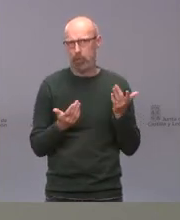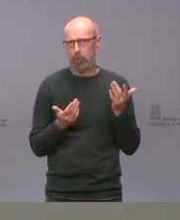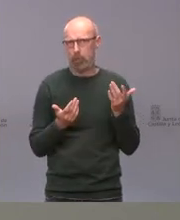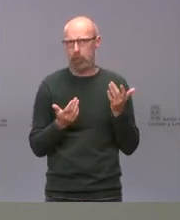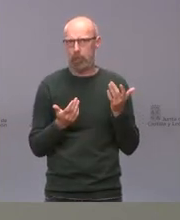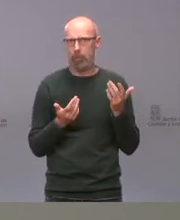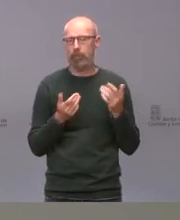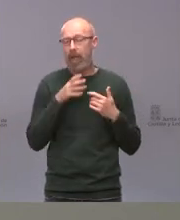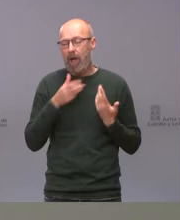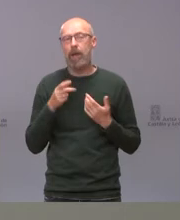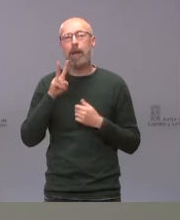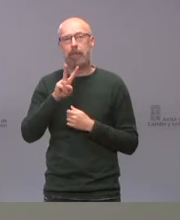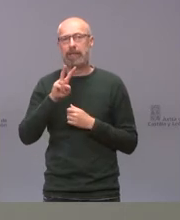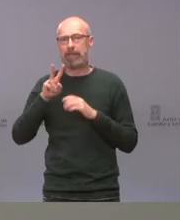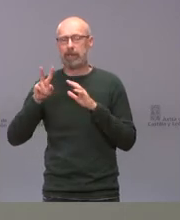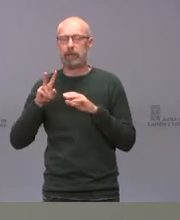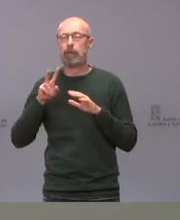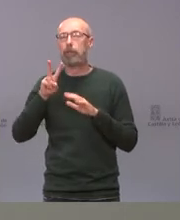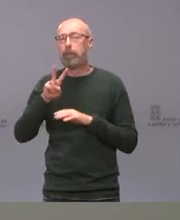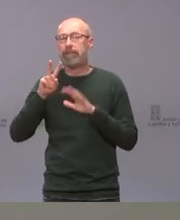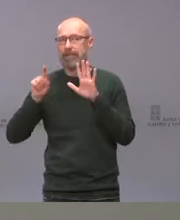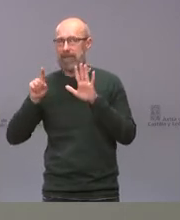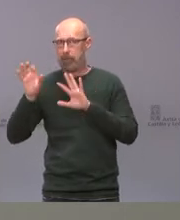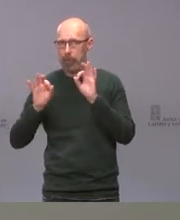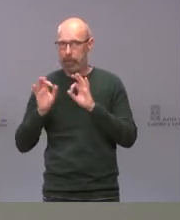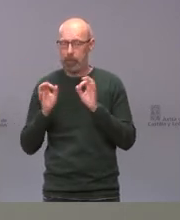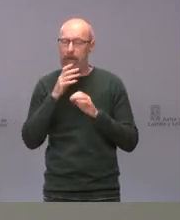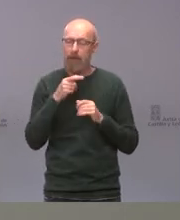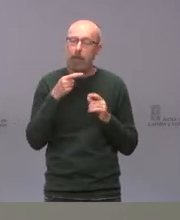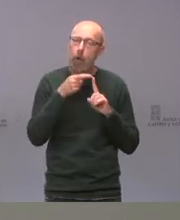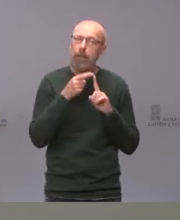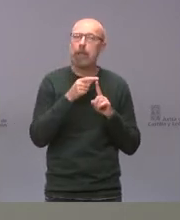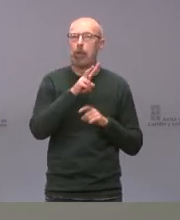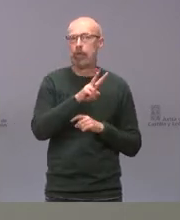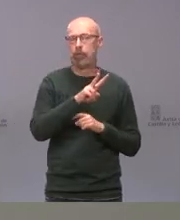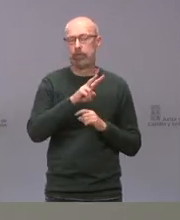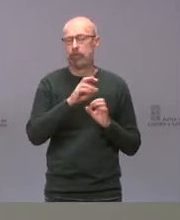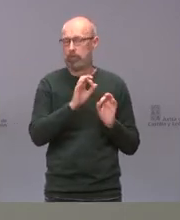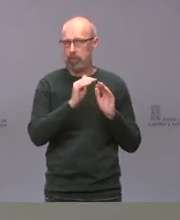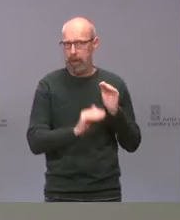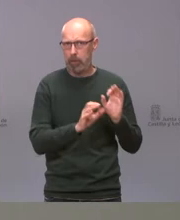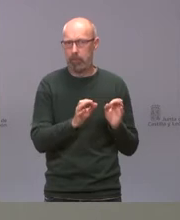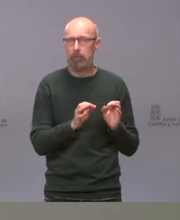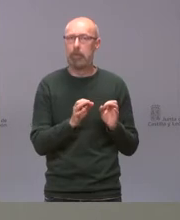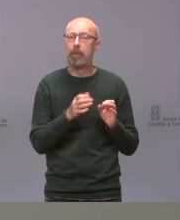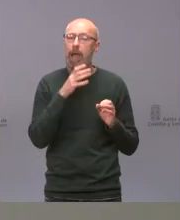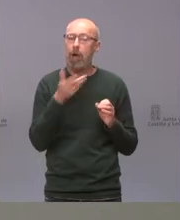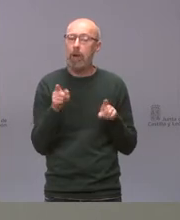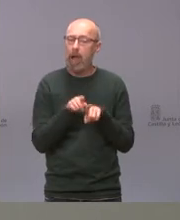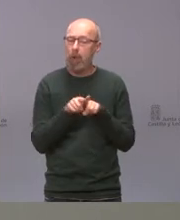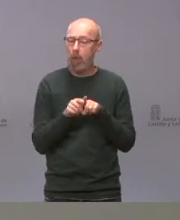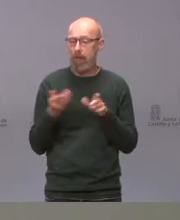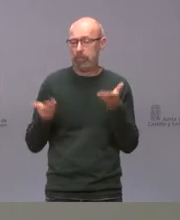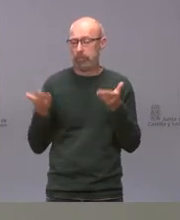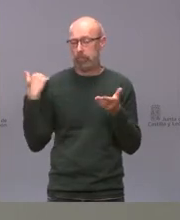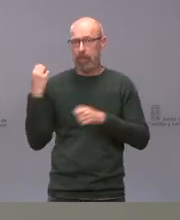estamos en un 26% y ahora mismo estamos en niveles similares a finales de diciembre, pero desde luego muy lejos